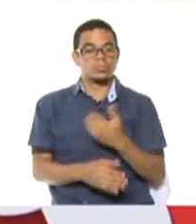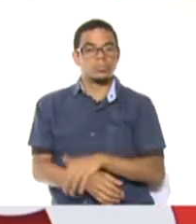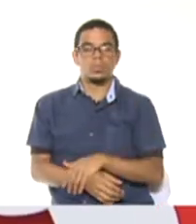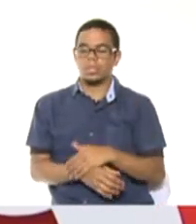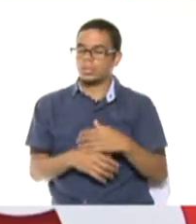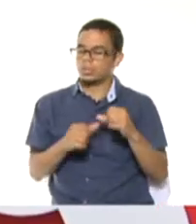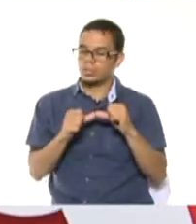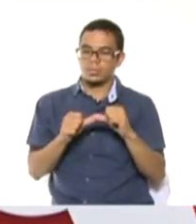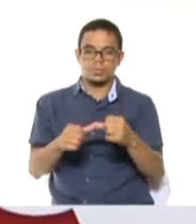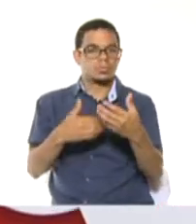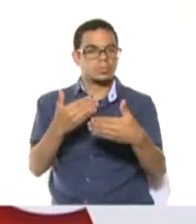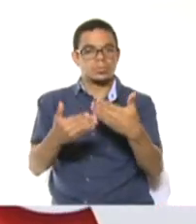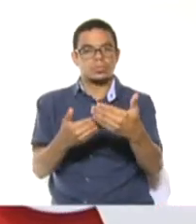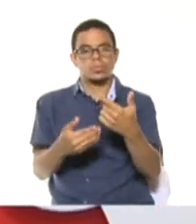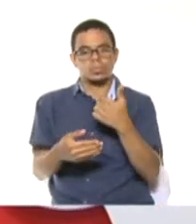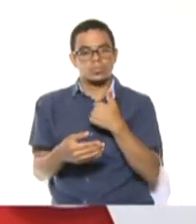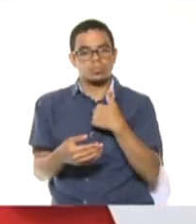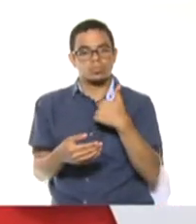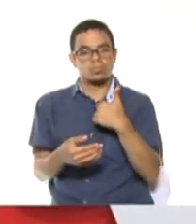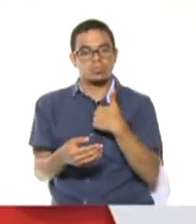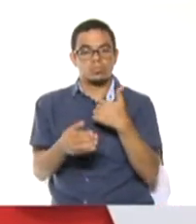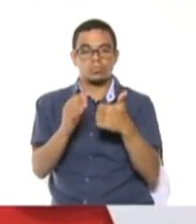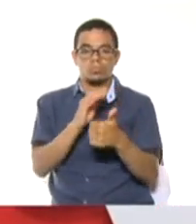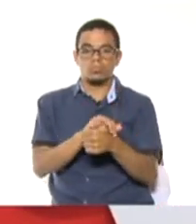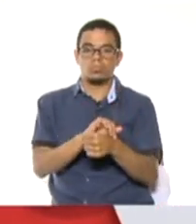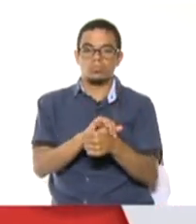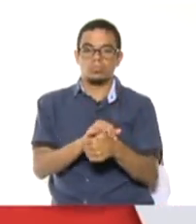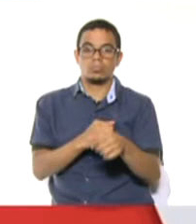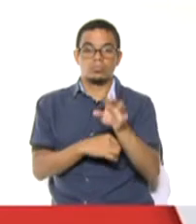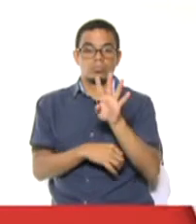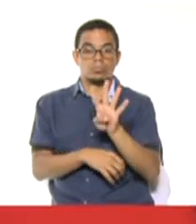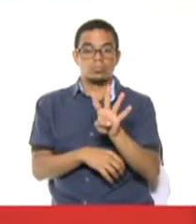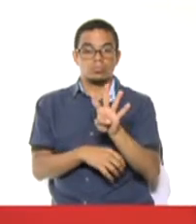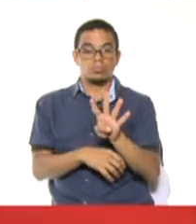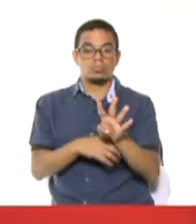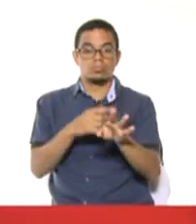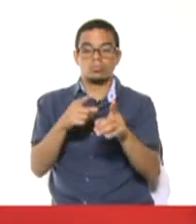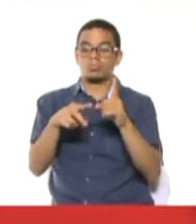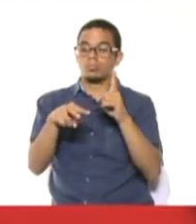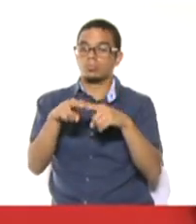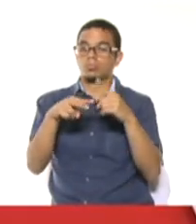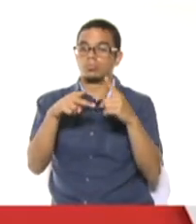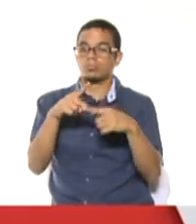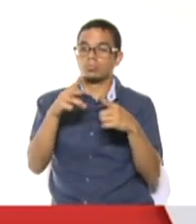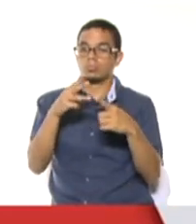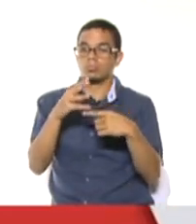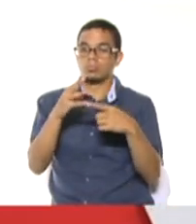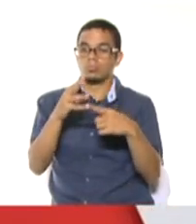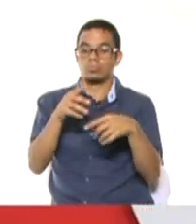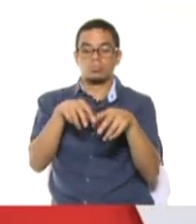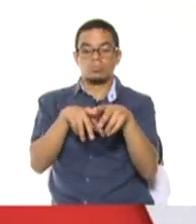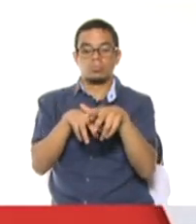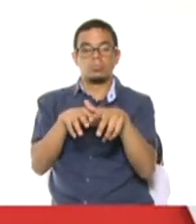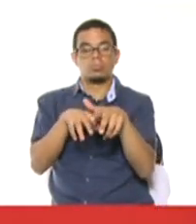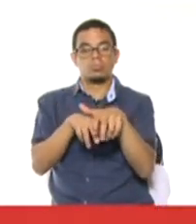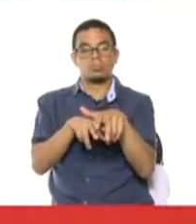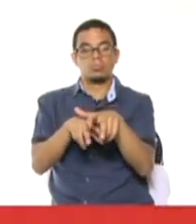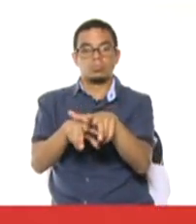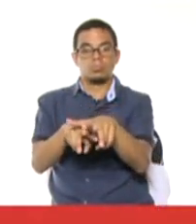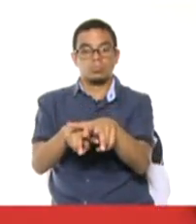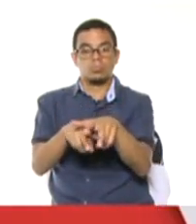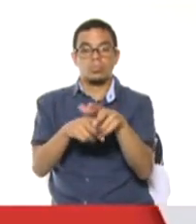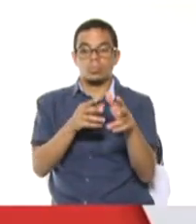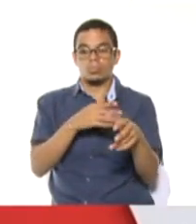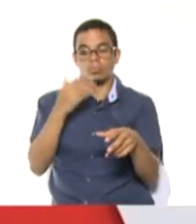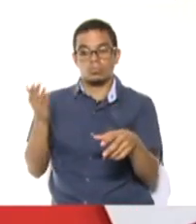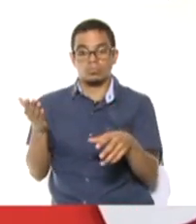Y continuamos. Yo tengo un morrocoy que tiene cuatro patas y se mueve a un lado,